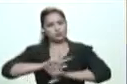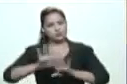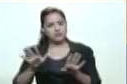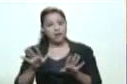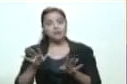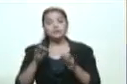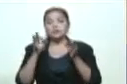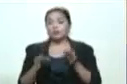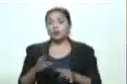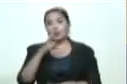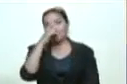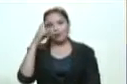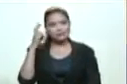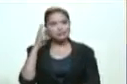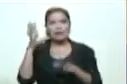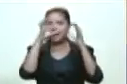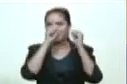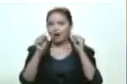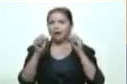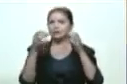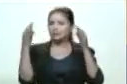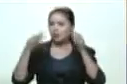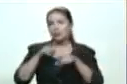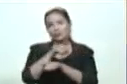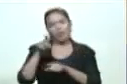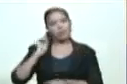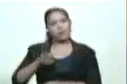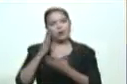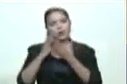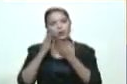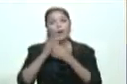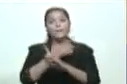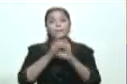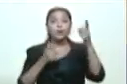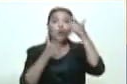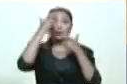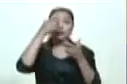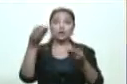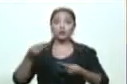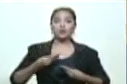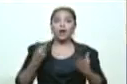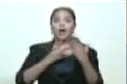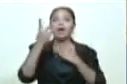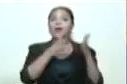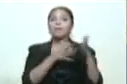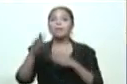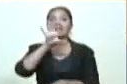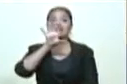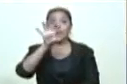diplomáticos seguramente está en su obligación estudiarlo. Pero cuando el comandante Hugo Chávez nos deja el plan de la patria,